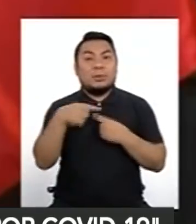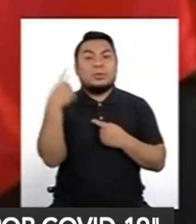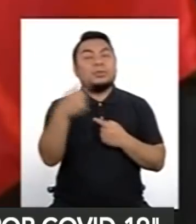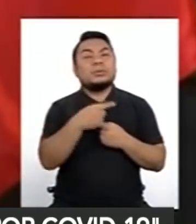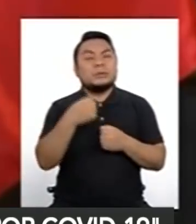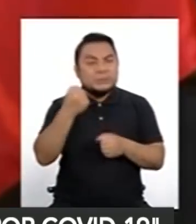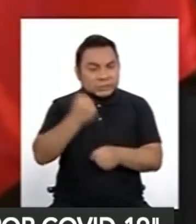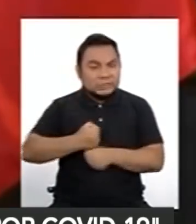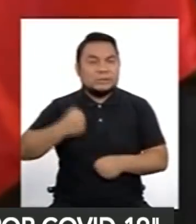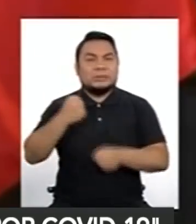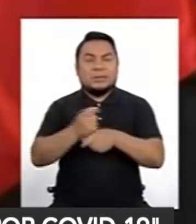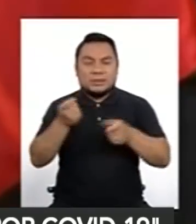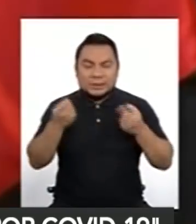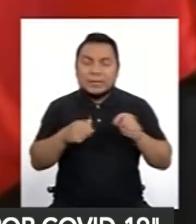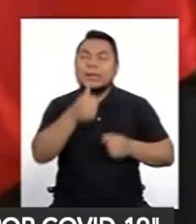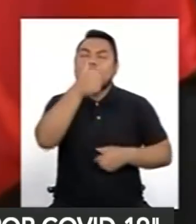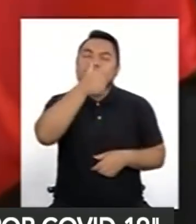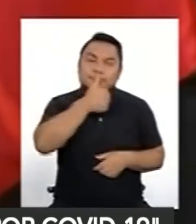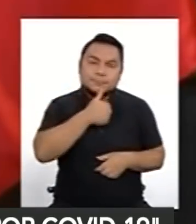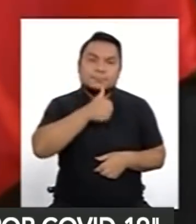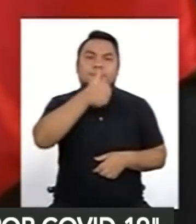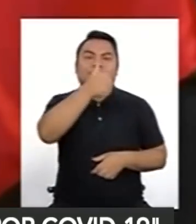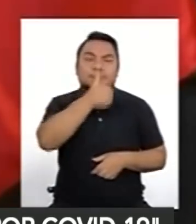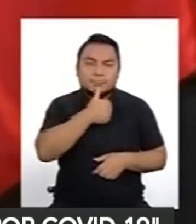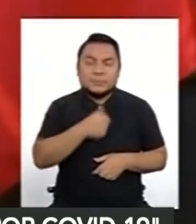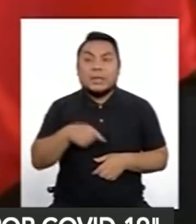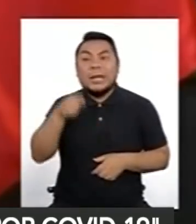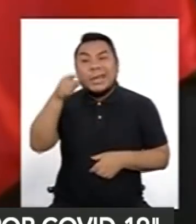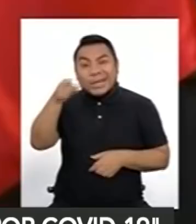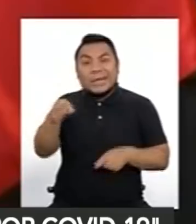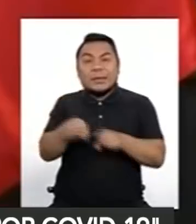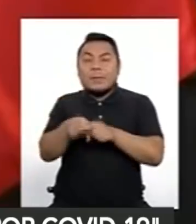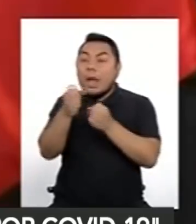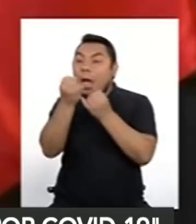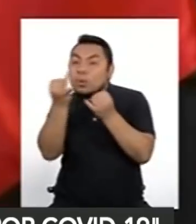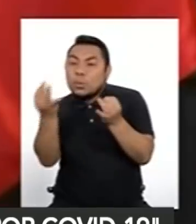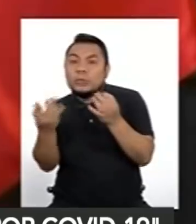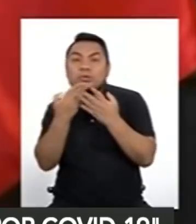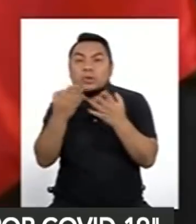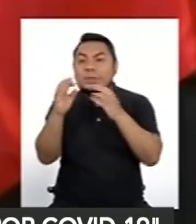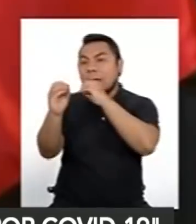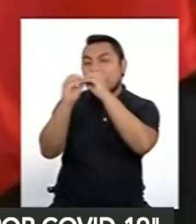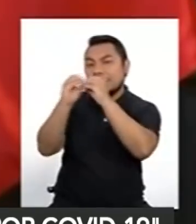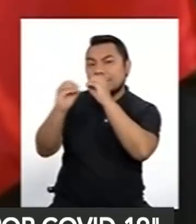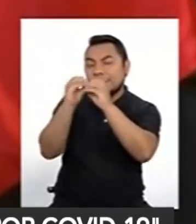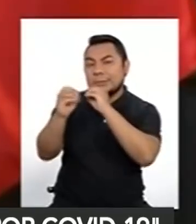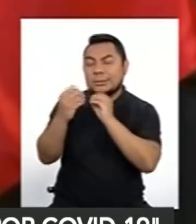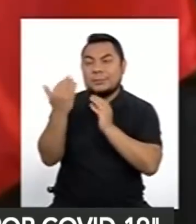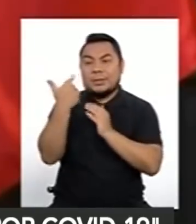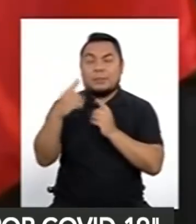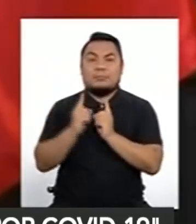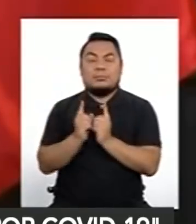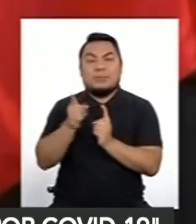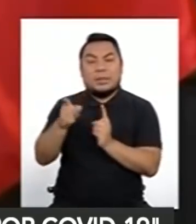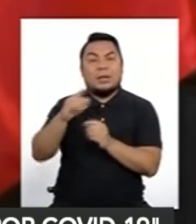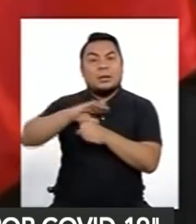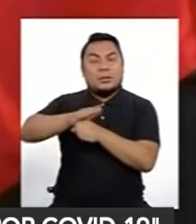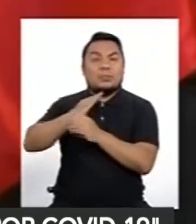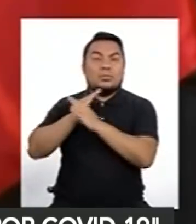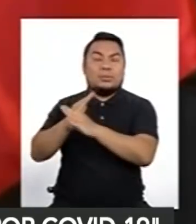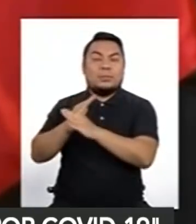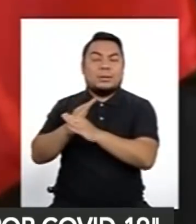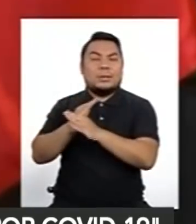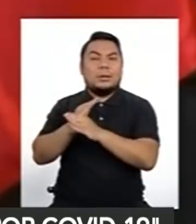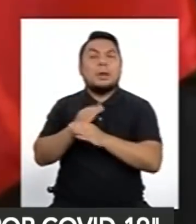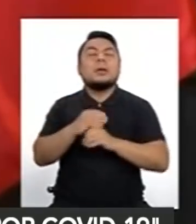continuamos con este esfuerzo y hacemos las correcciones que ameritan en esta instancia, tengan la